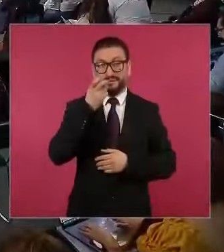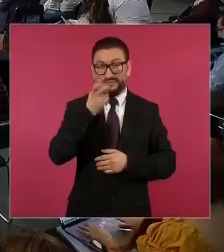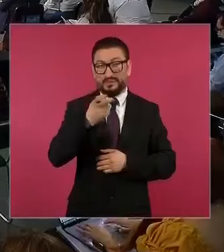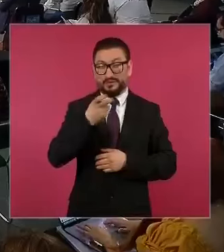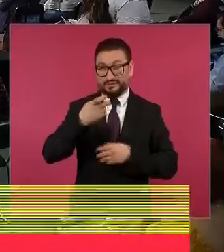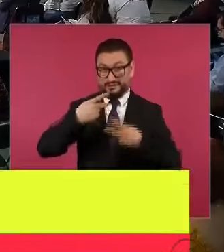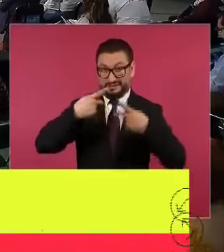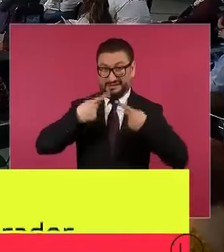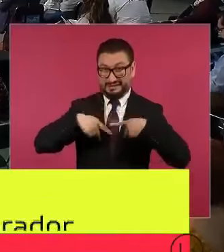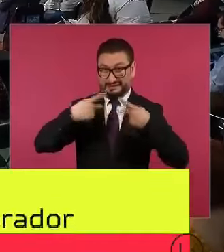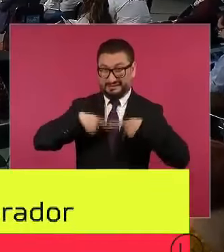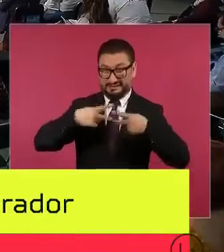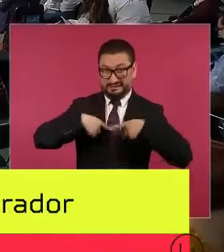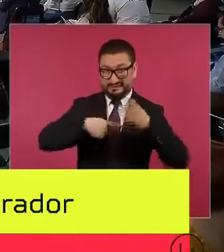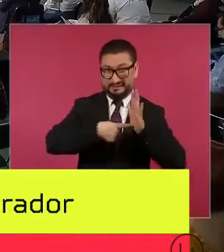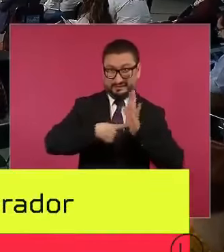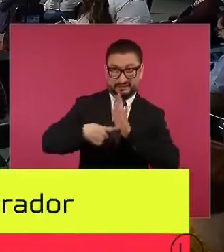gente